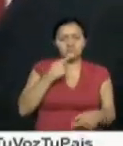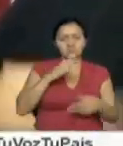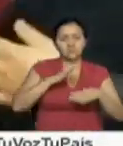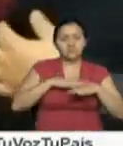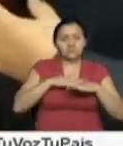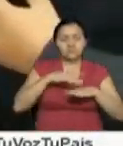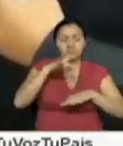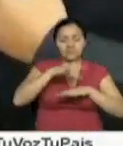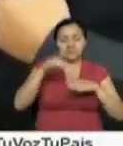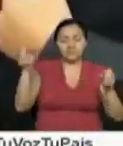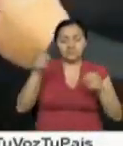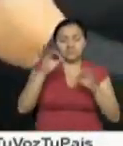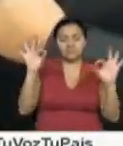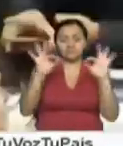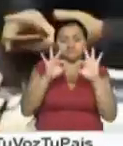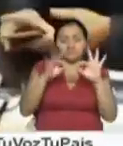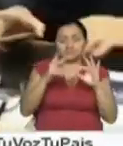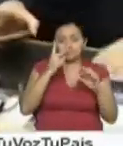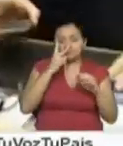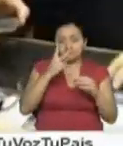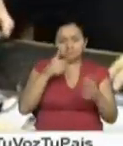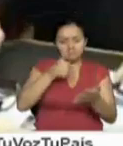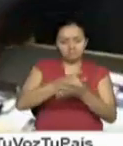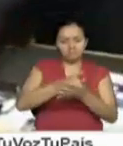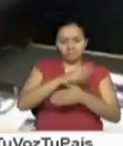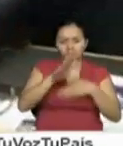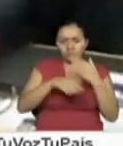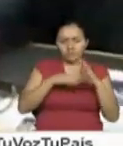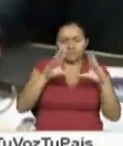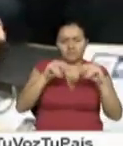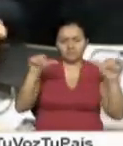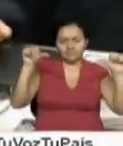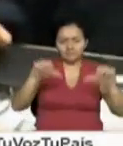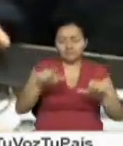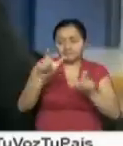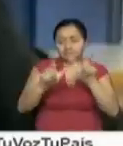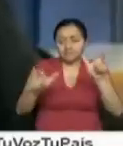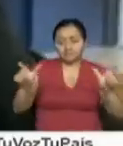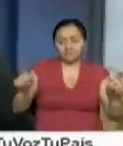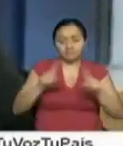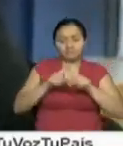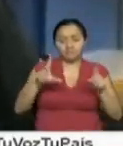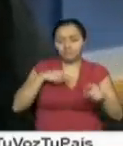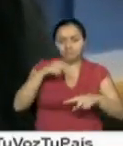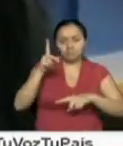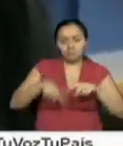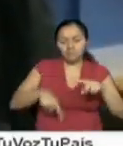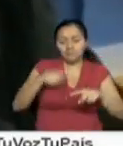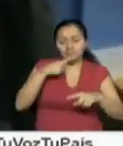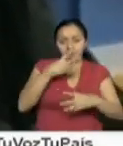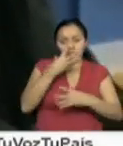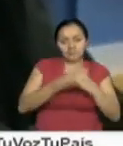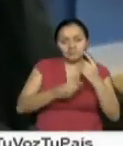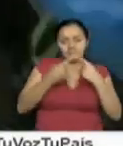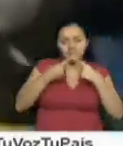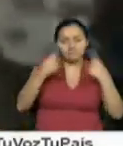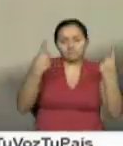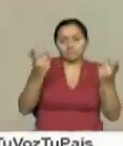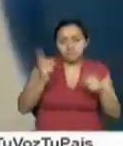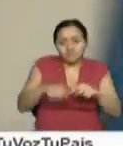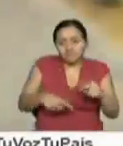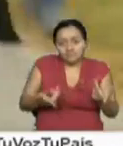audiencia, Facebook no considera como propias las calumnias de terceros y por lo tanto no se le puede obligar a abstenerse de